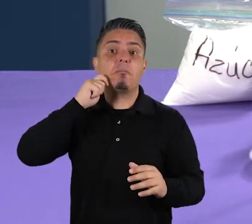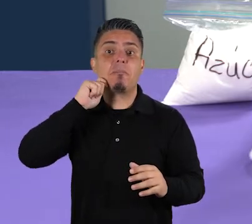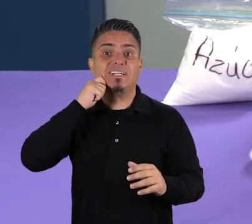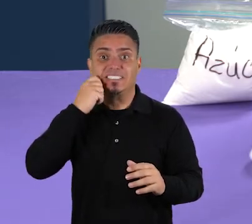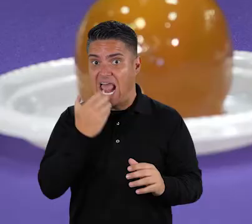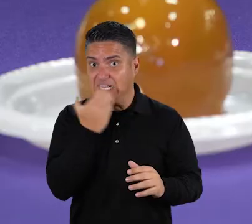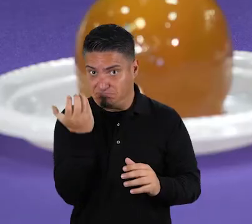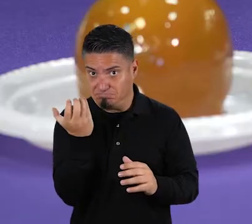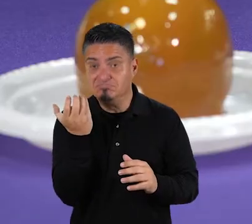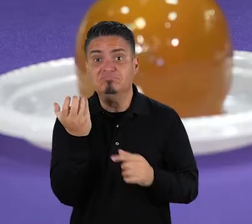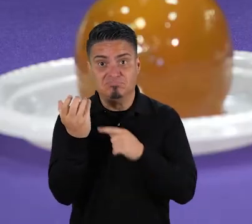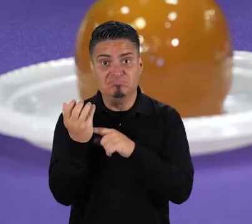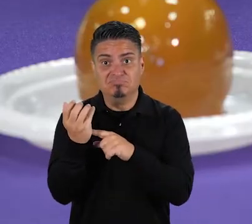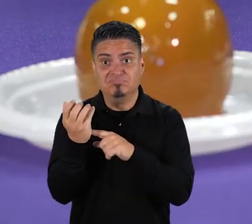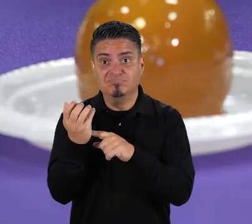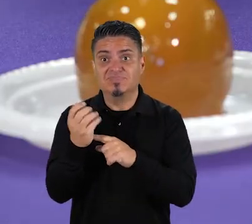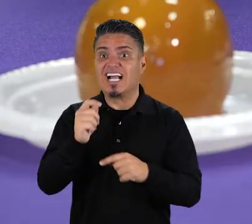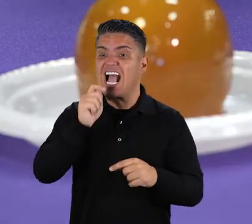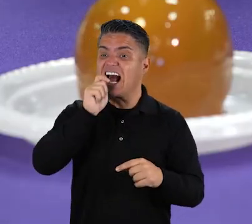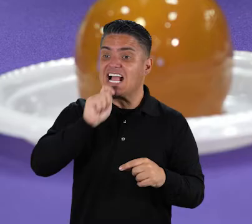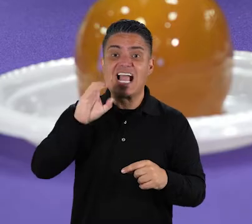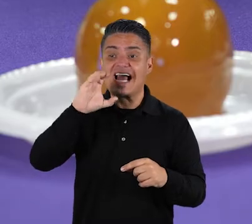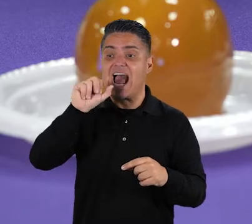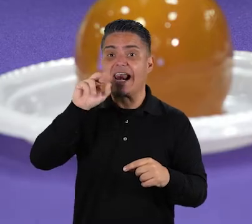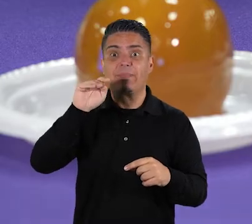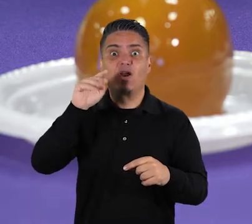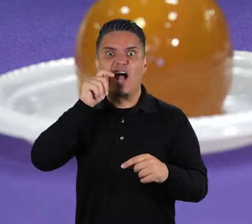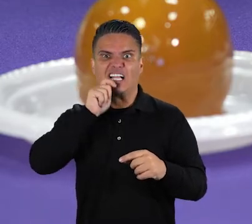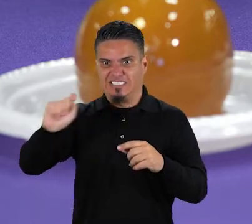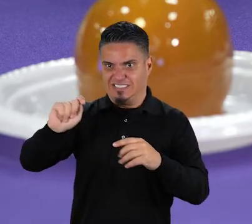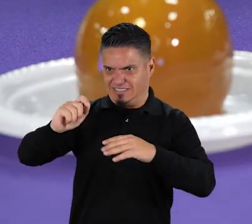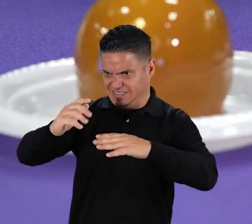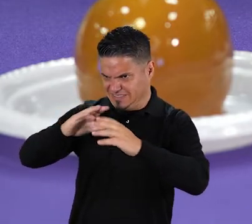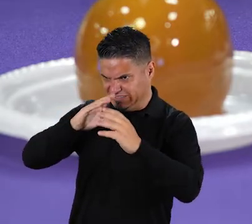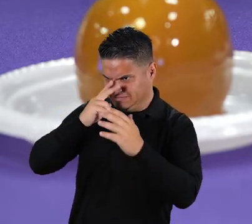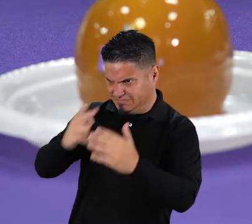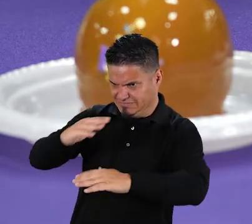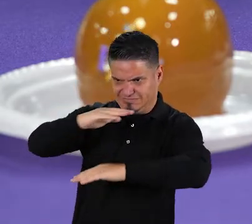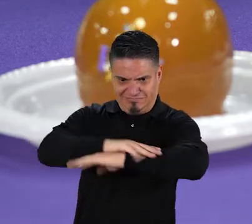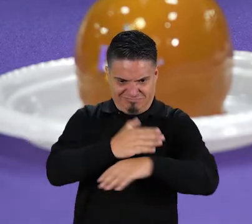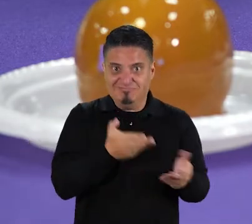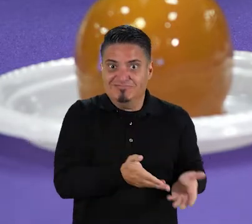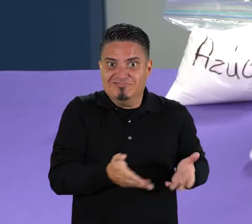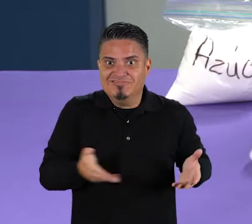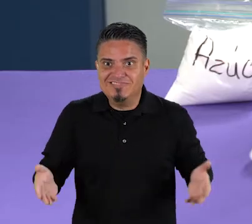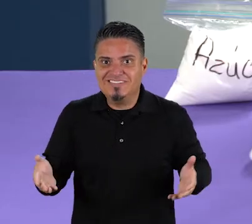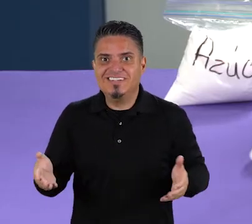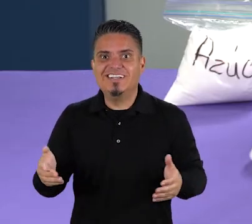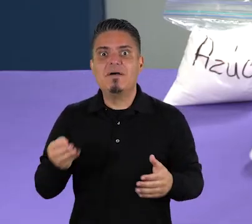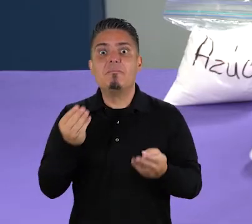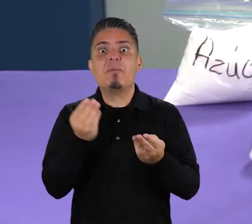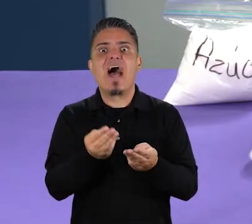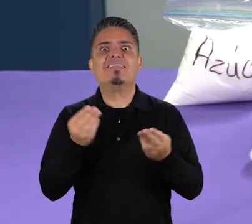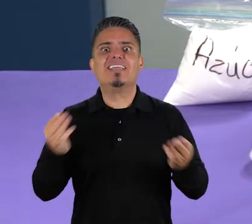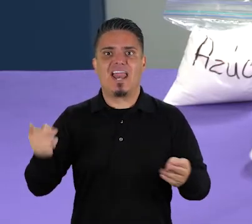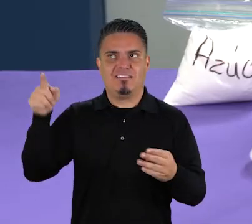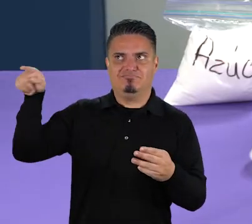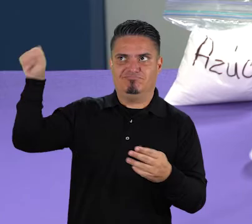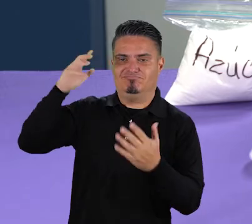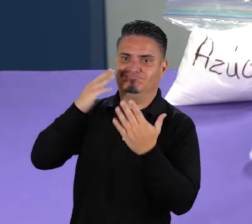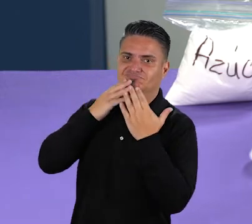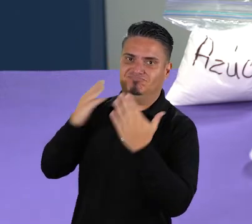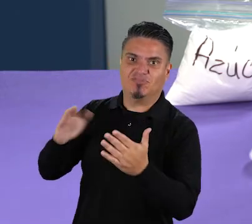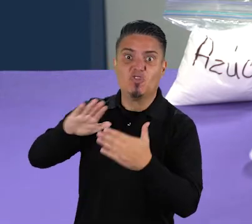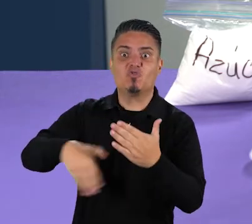manzanas, el caramelo, el azúcar y esta mesa que observan aquí. Recuerden que se va a